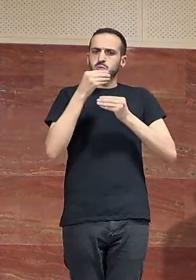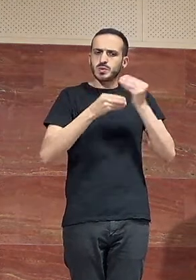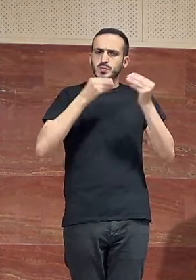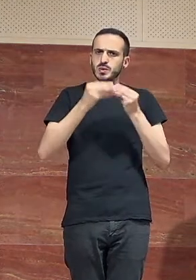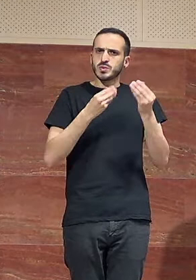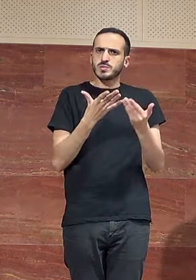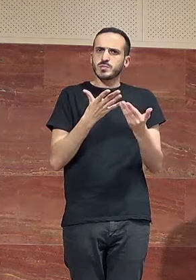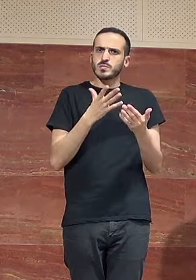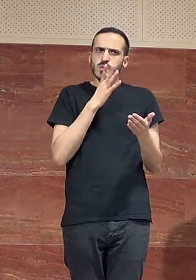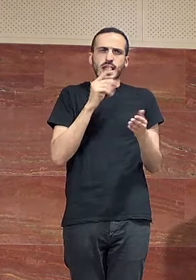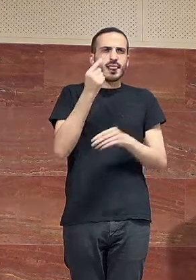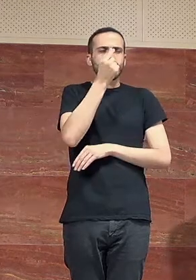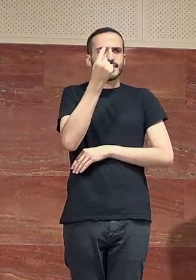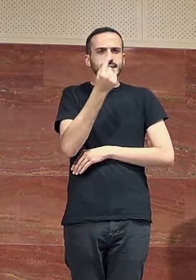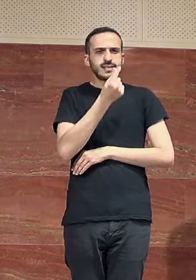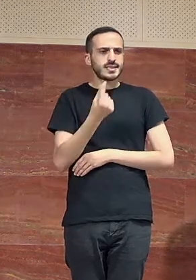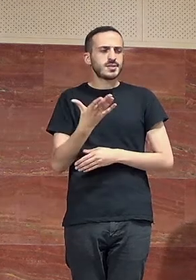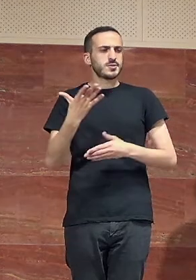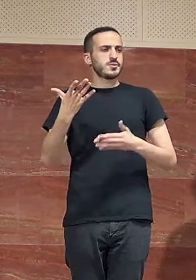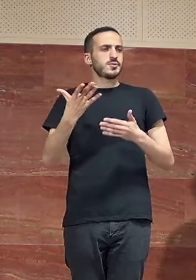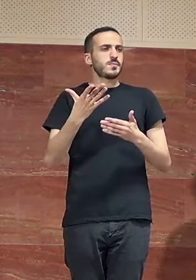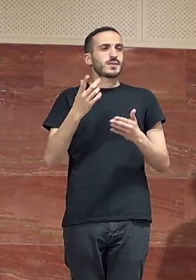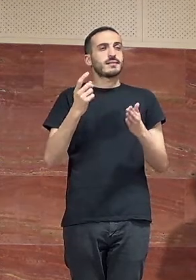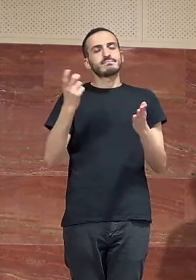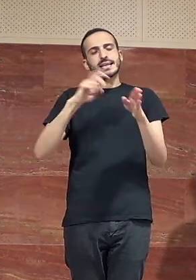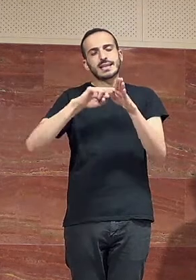del pensamiento de diseño, cuyas características son